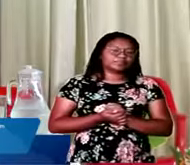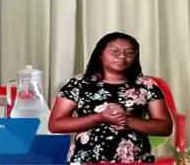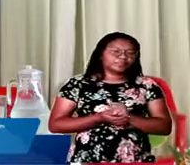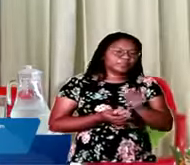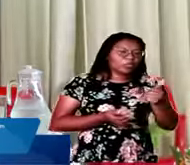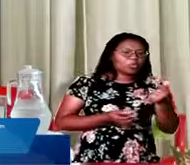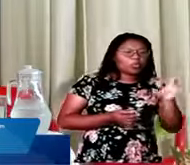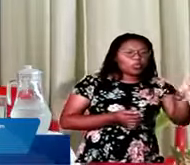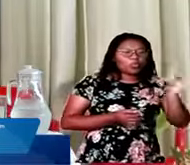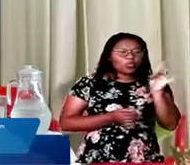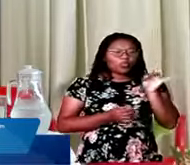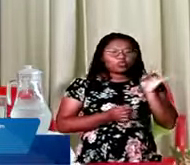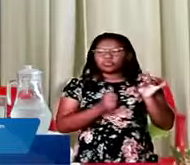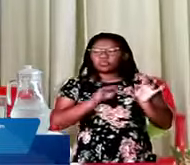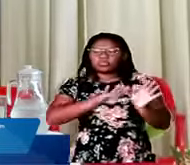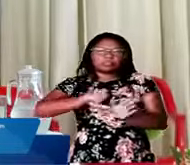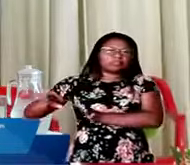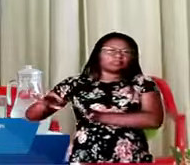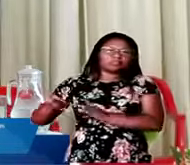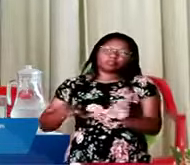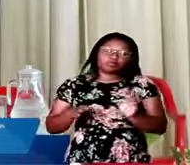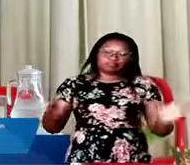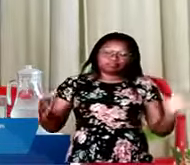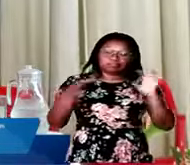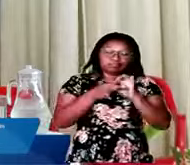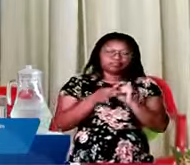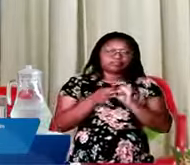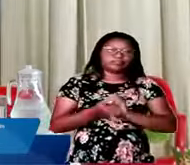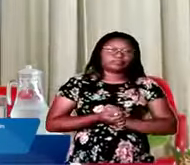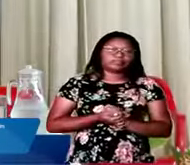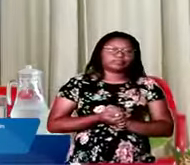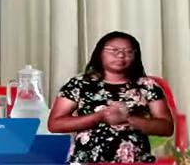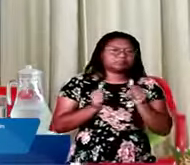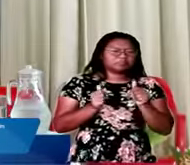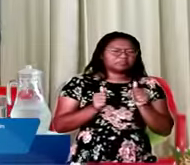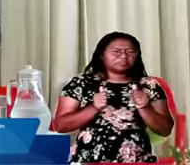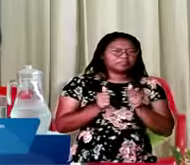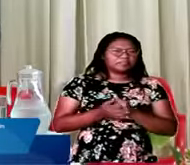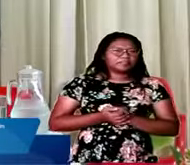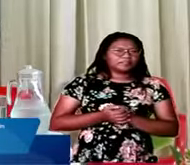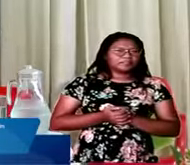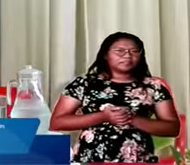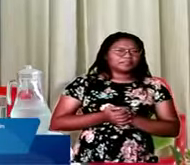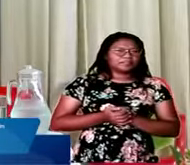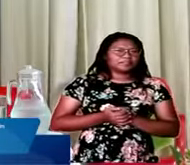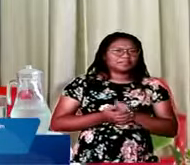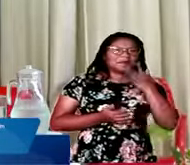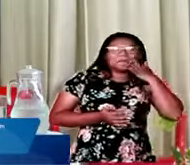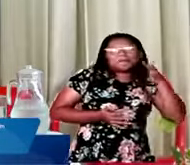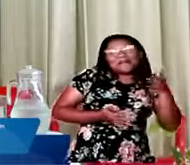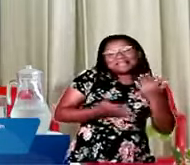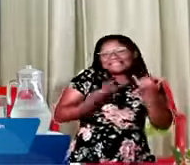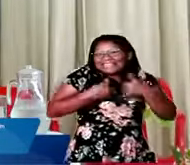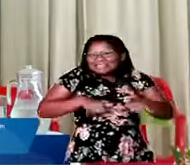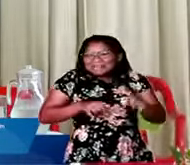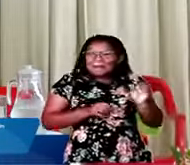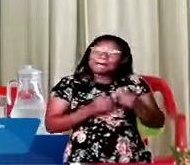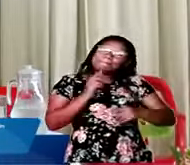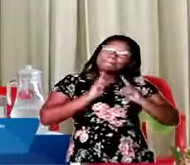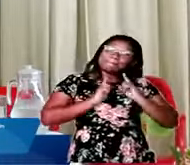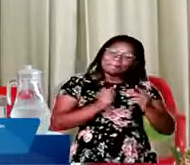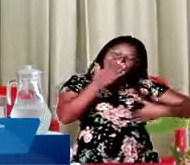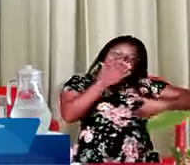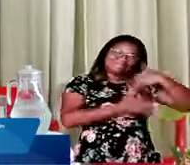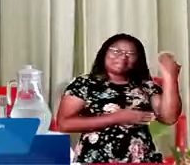otro. Muy bien, ya debiera estar terminando, pero apenas estoy empezando. Leamos San